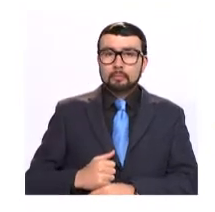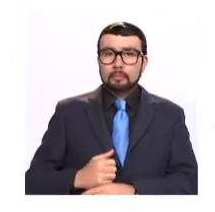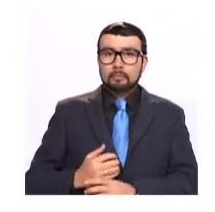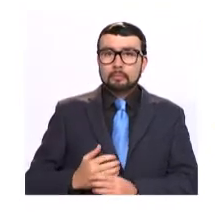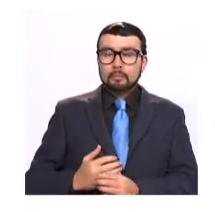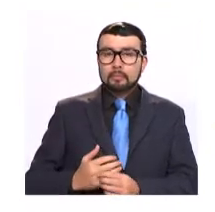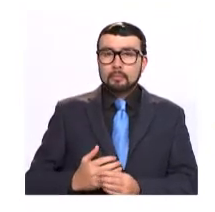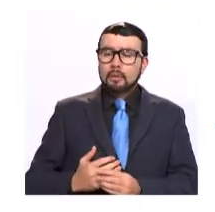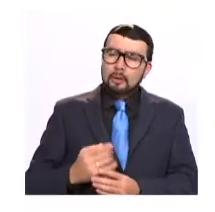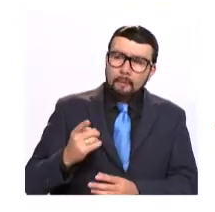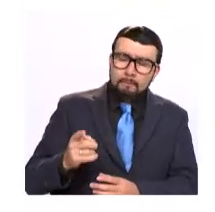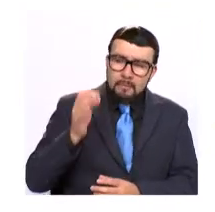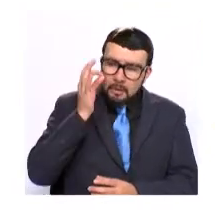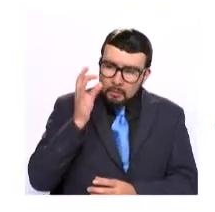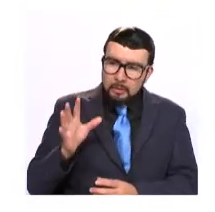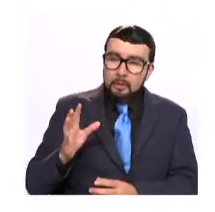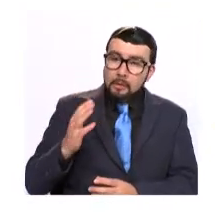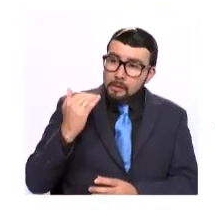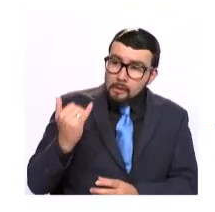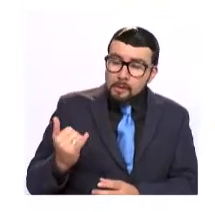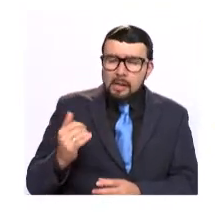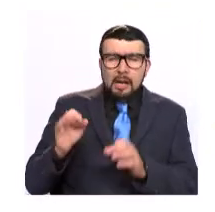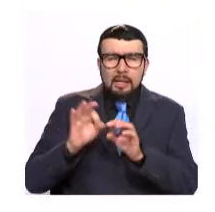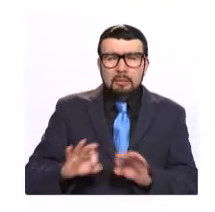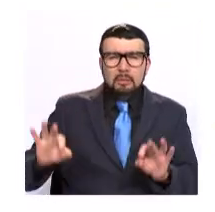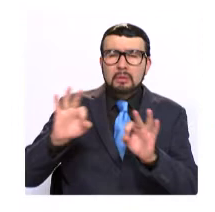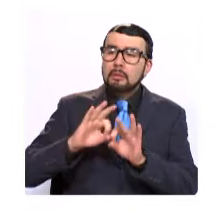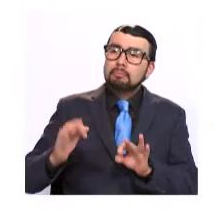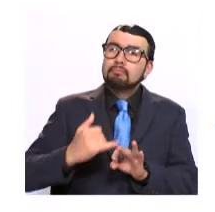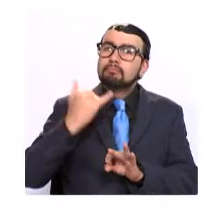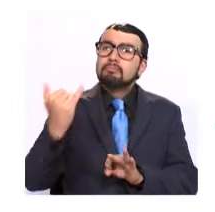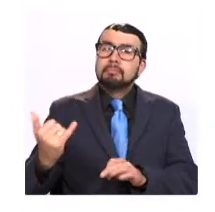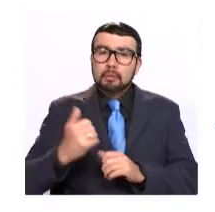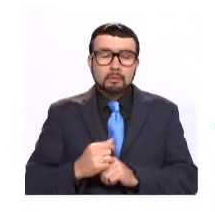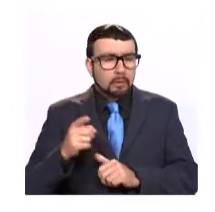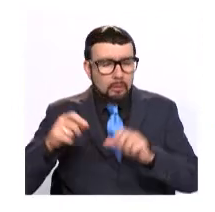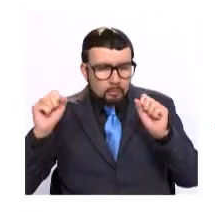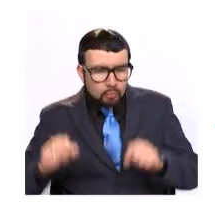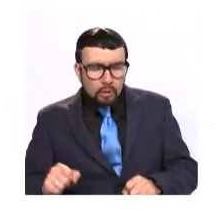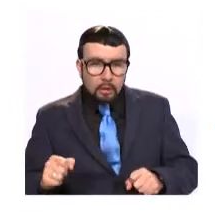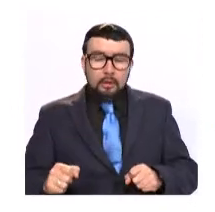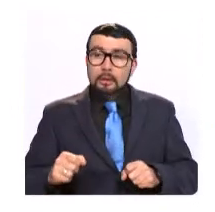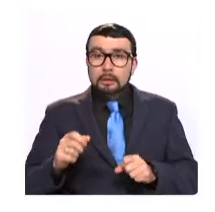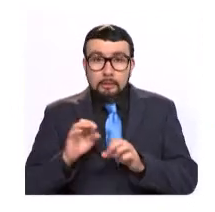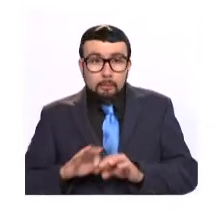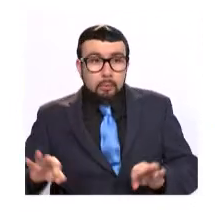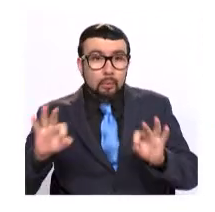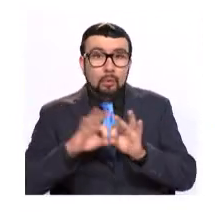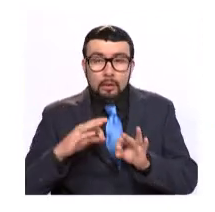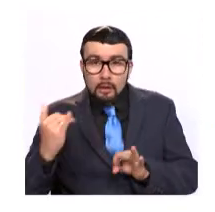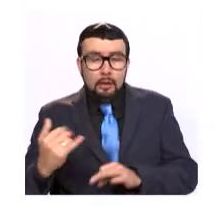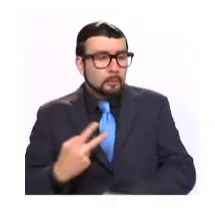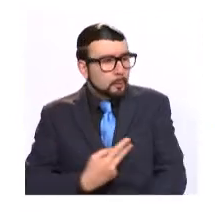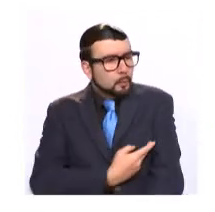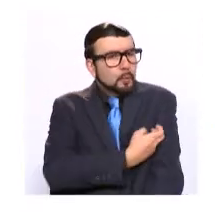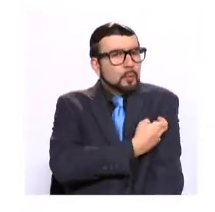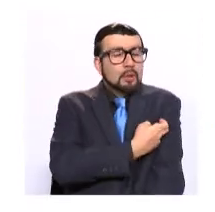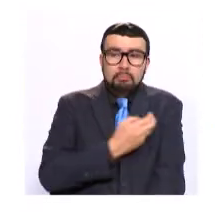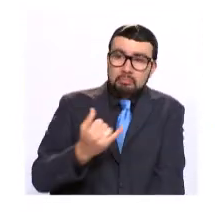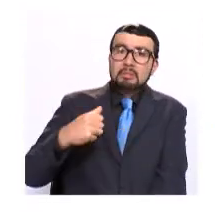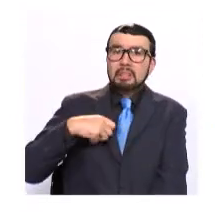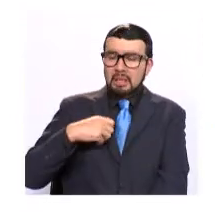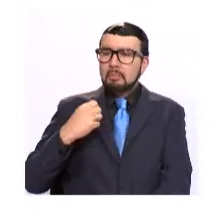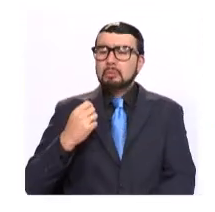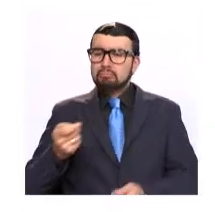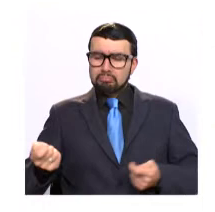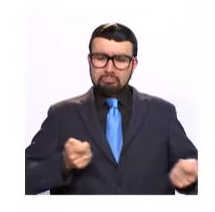una probabilidad de mortalidad importante. Entonces, una manera de prevenir esa influenza realmente es con la vacuna que la tenemos a la mano, y